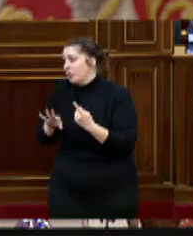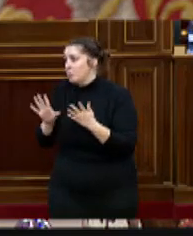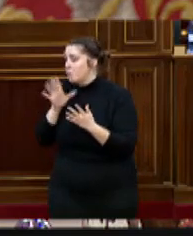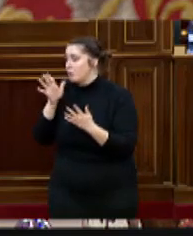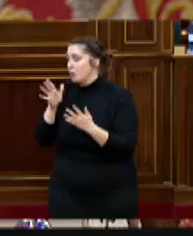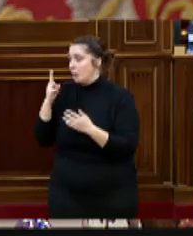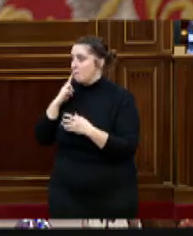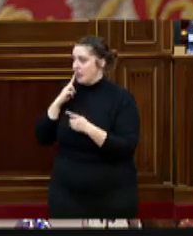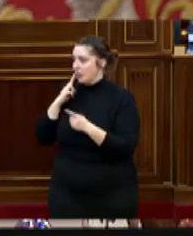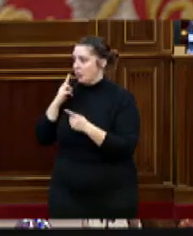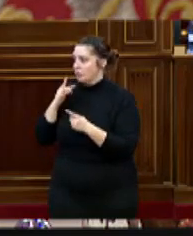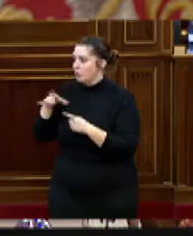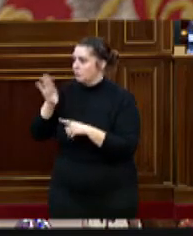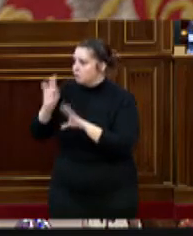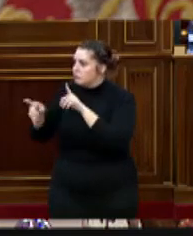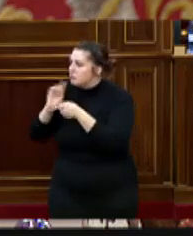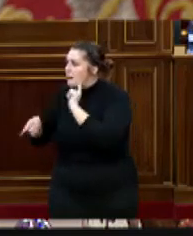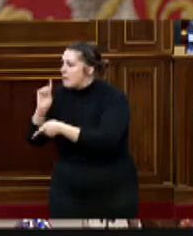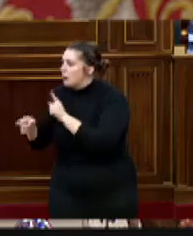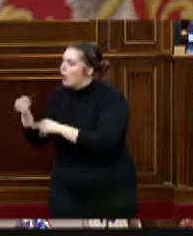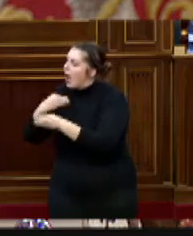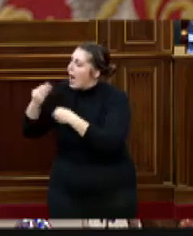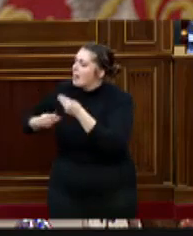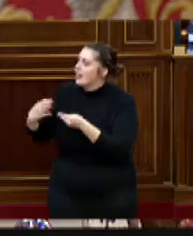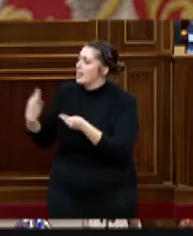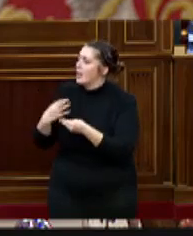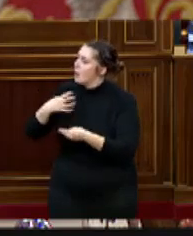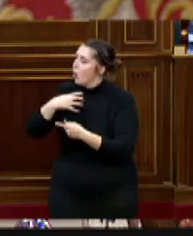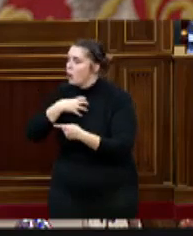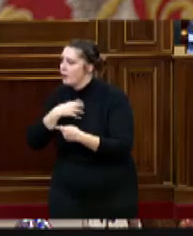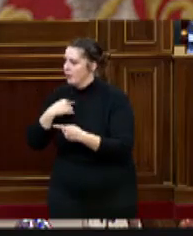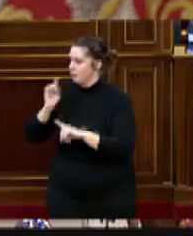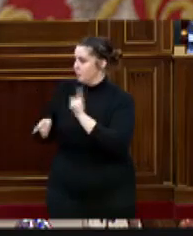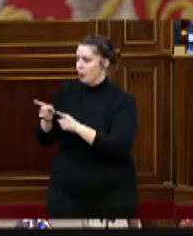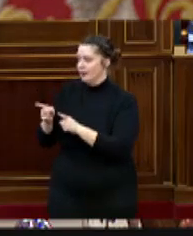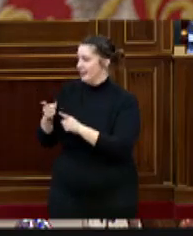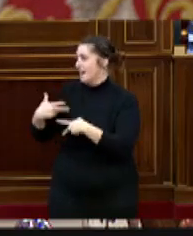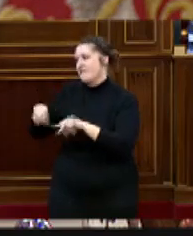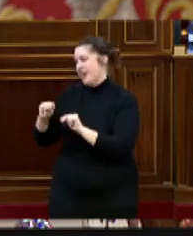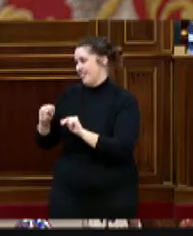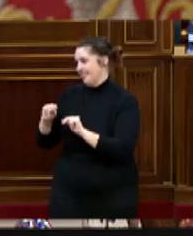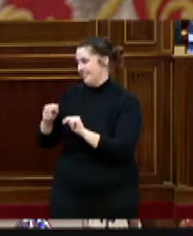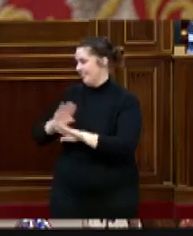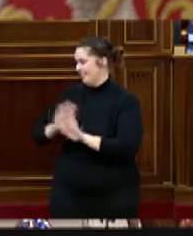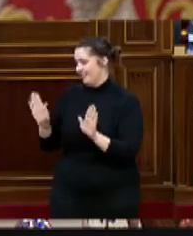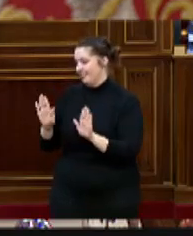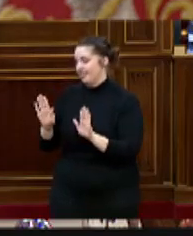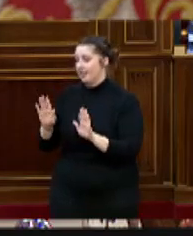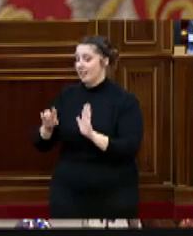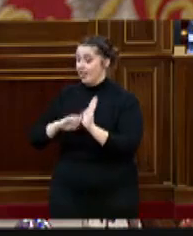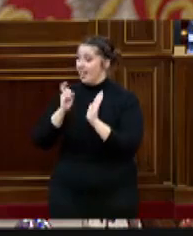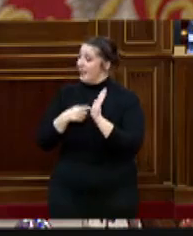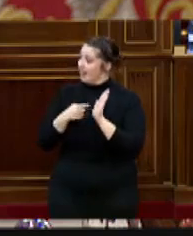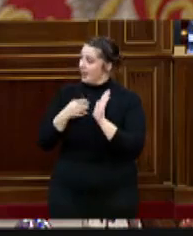por miedo dejar de deciros lo que podíais y lo que no podíais hacer esta ley